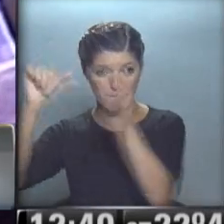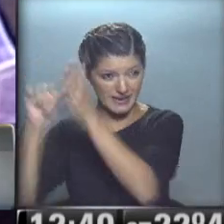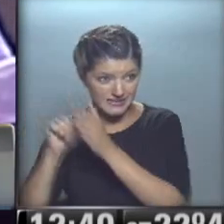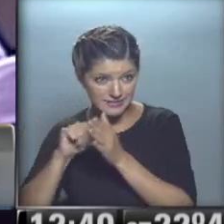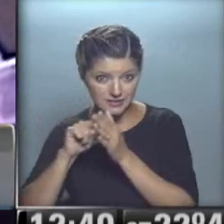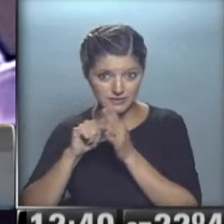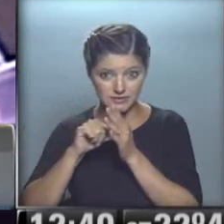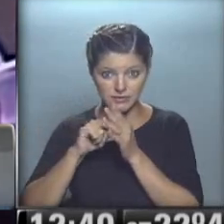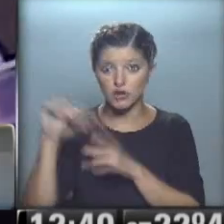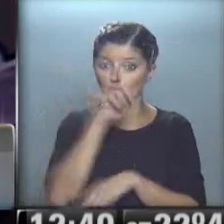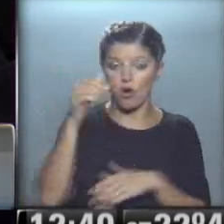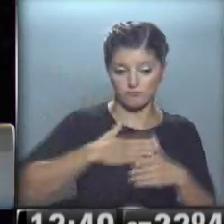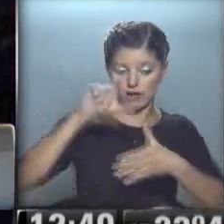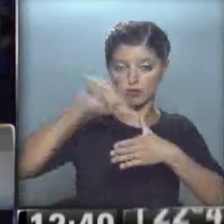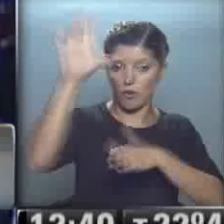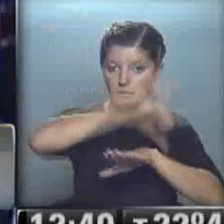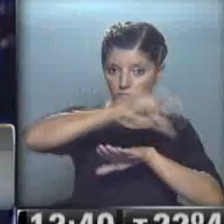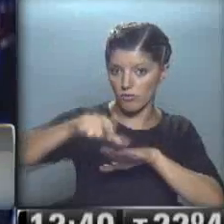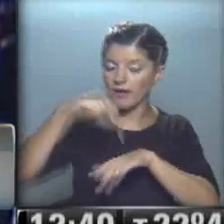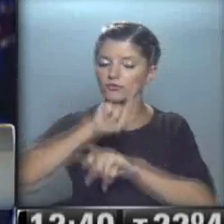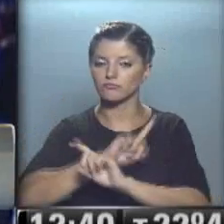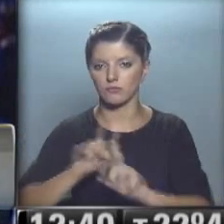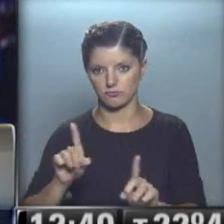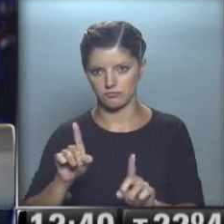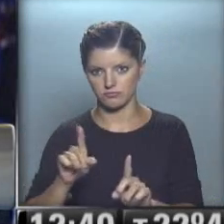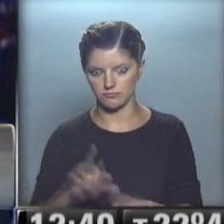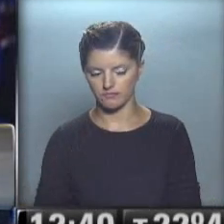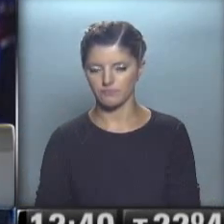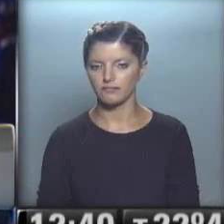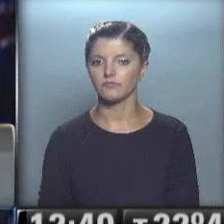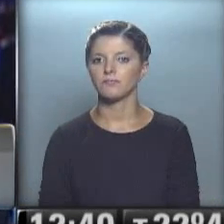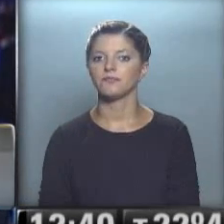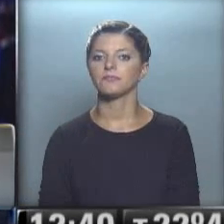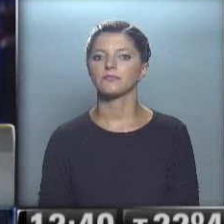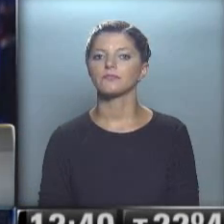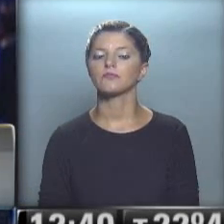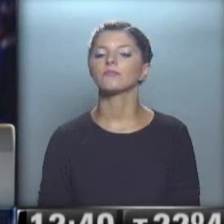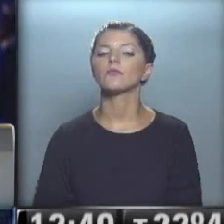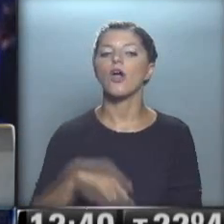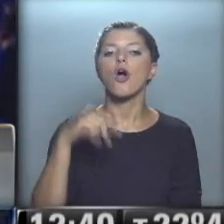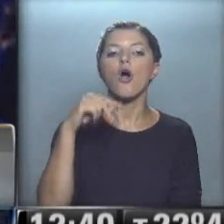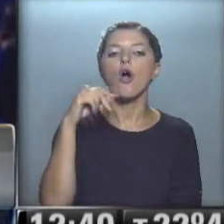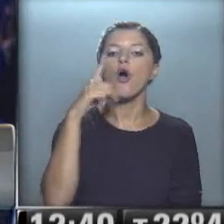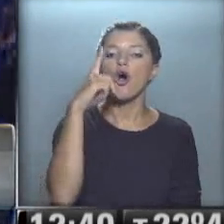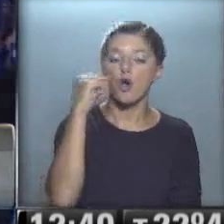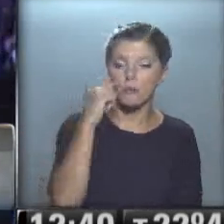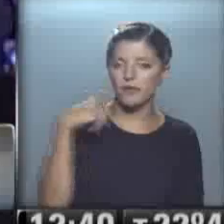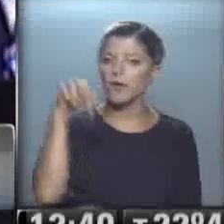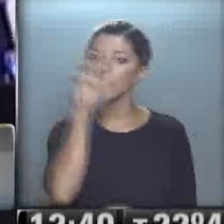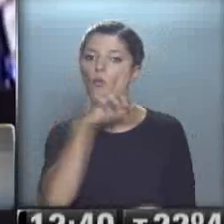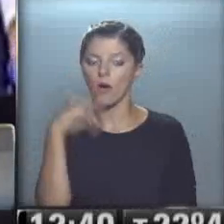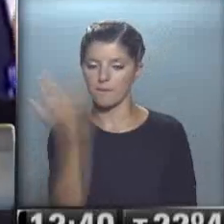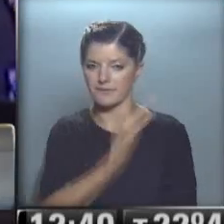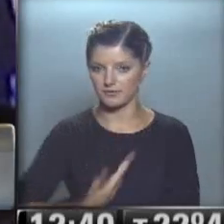y no en la nuestra estimadas y estimados jefes de